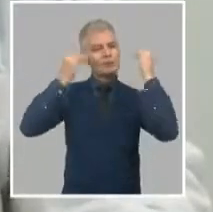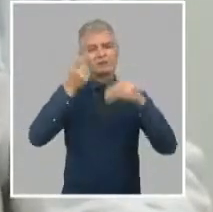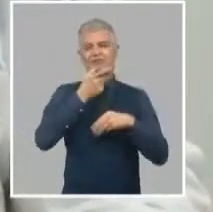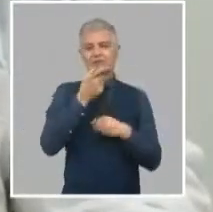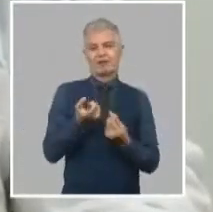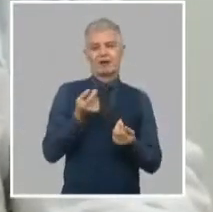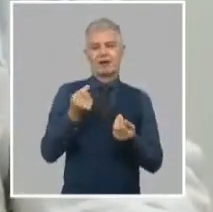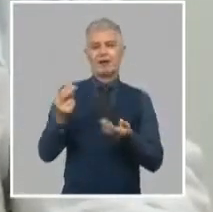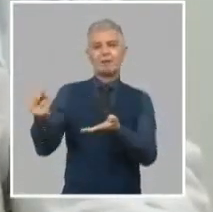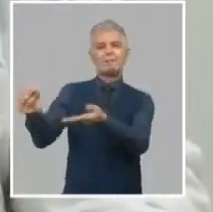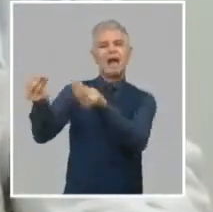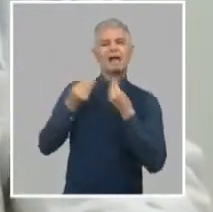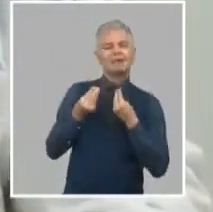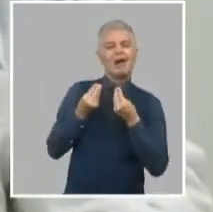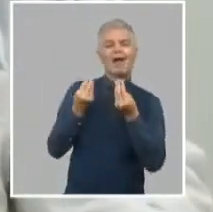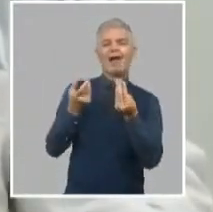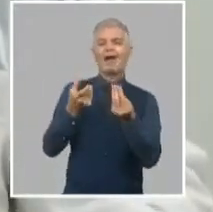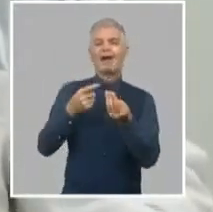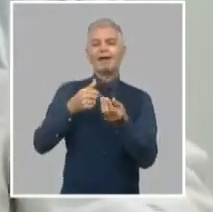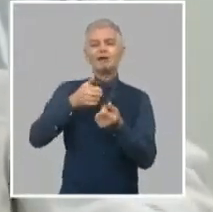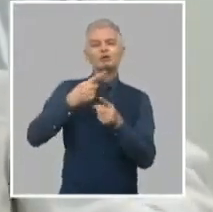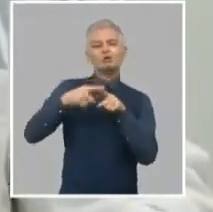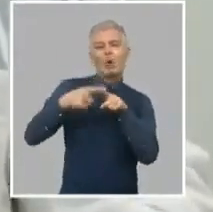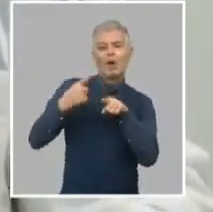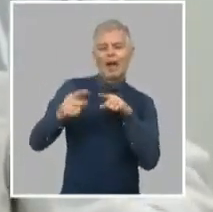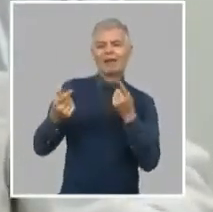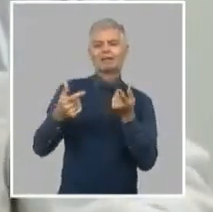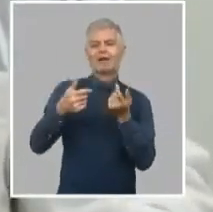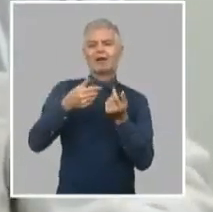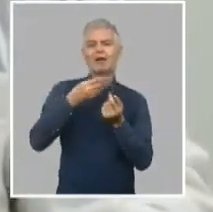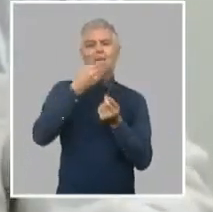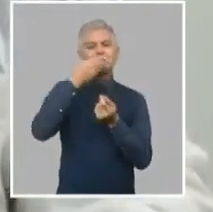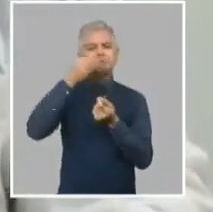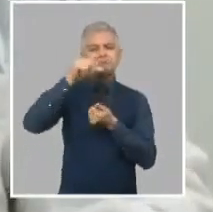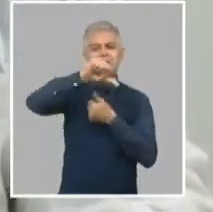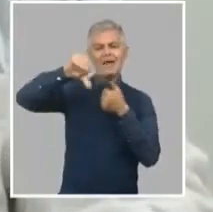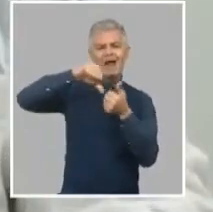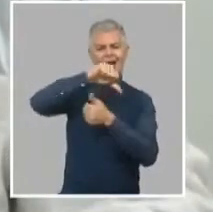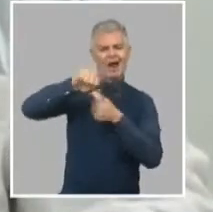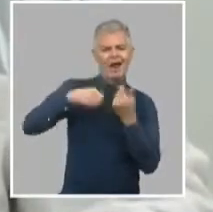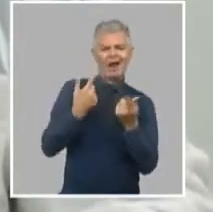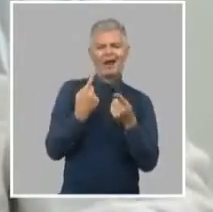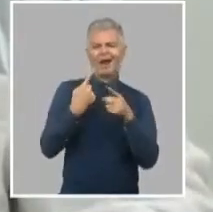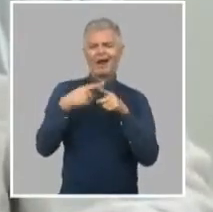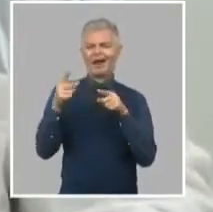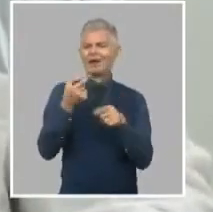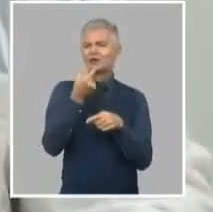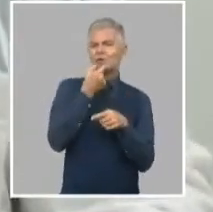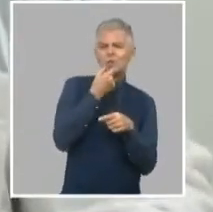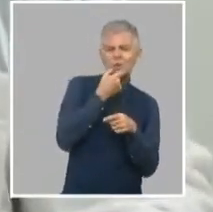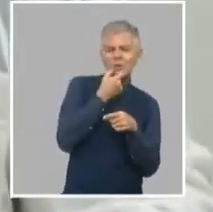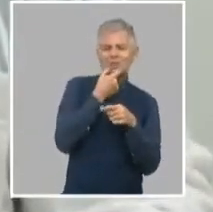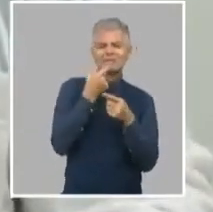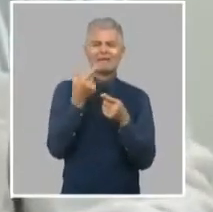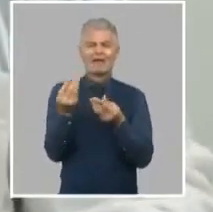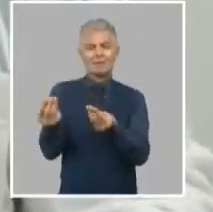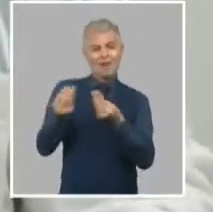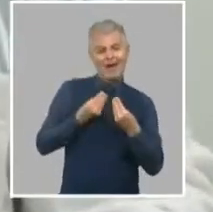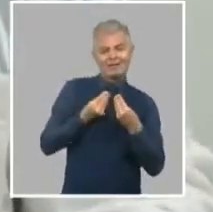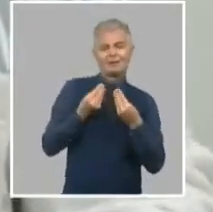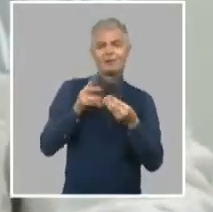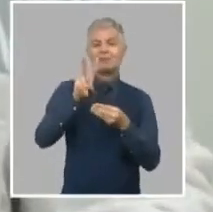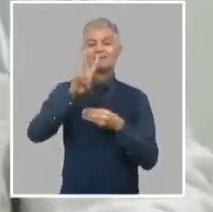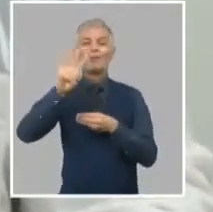el chocolate, por la miel, por mandarnos aquellos turrones para el 24